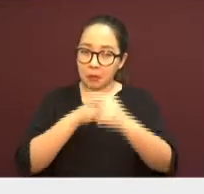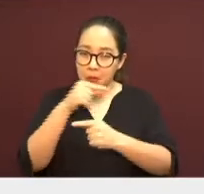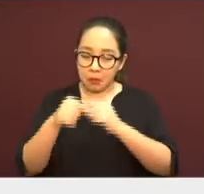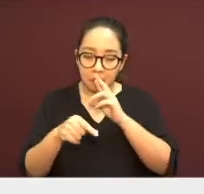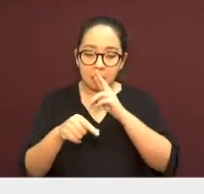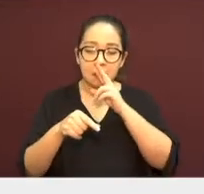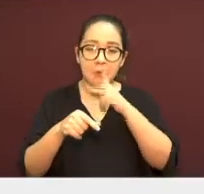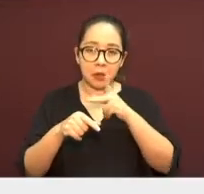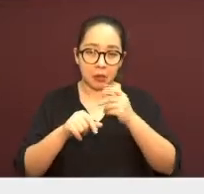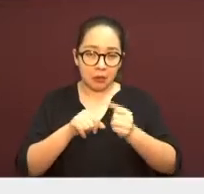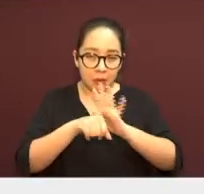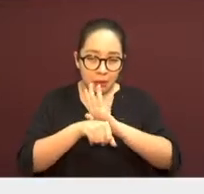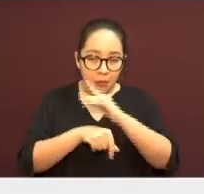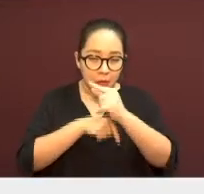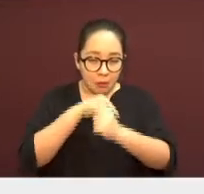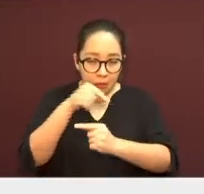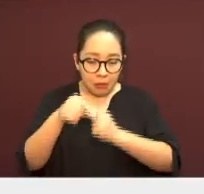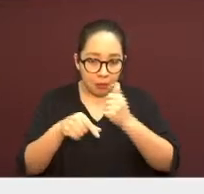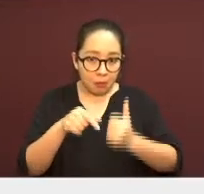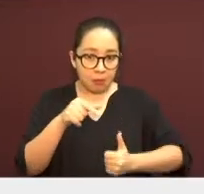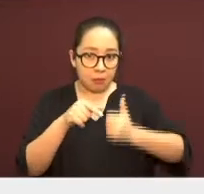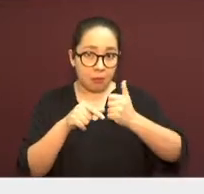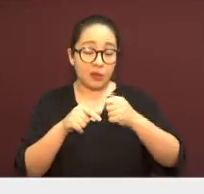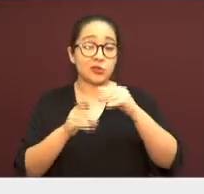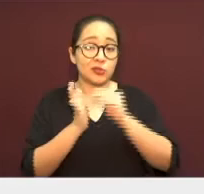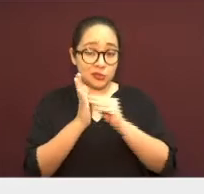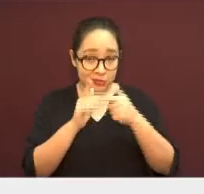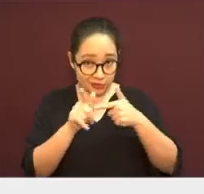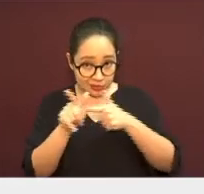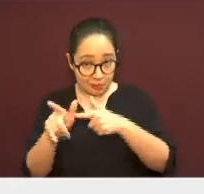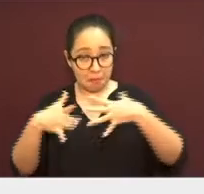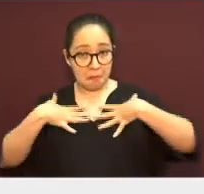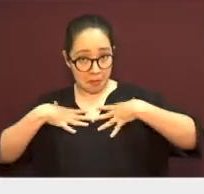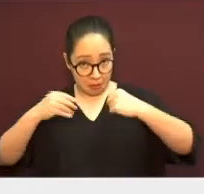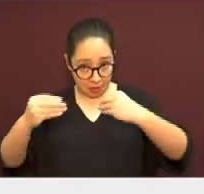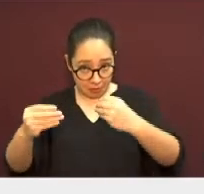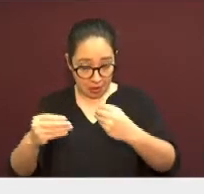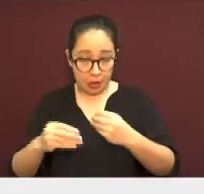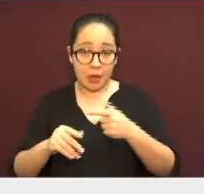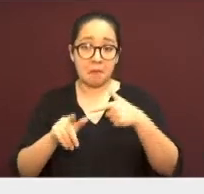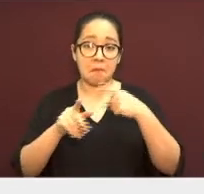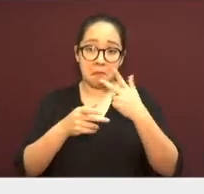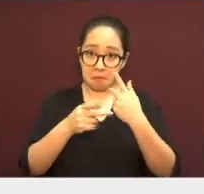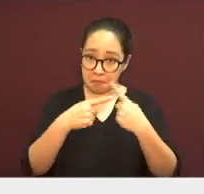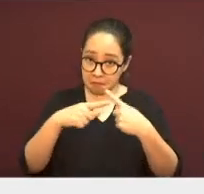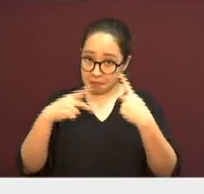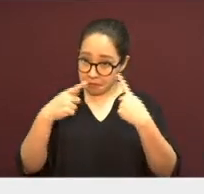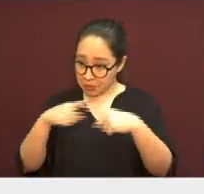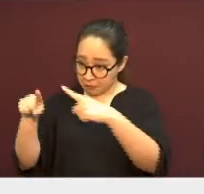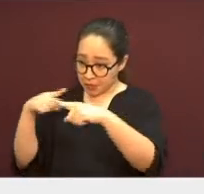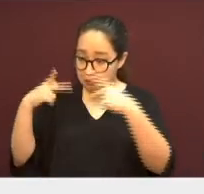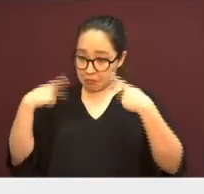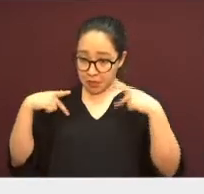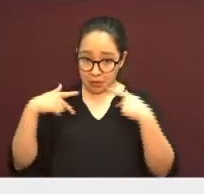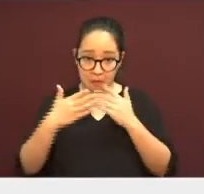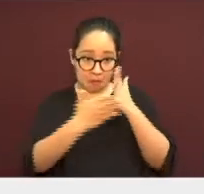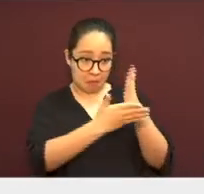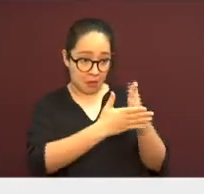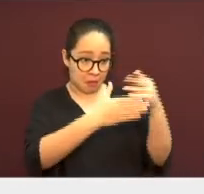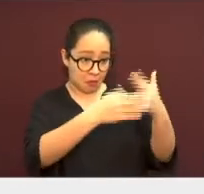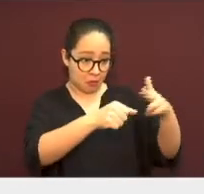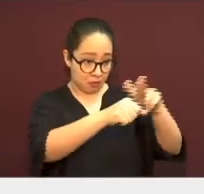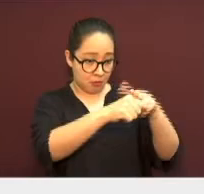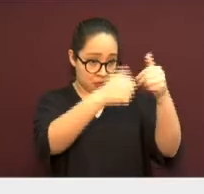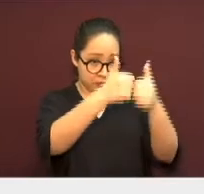positivos a kobe 19 continúa los pacientes siguen atendiéndose en las diferentes unidades de salud y